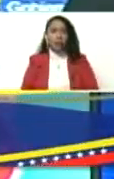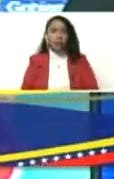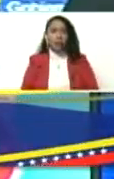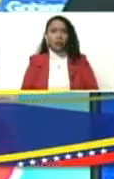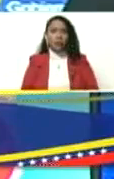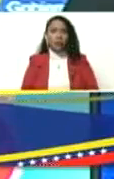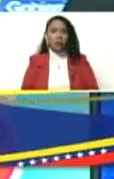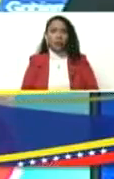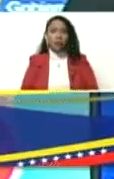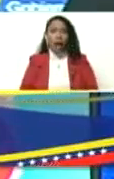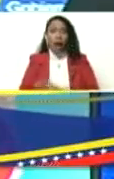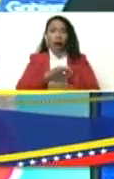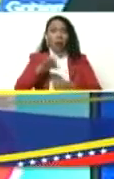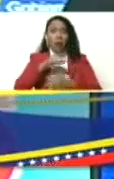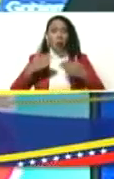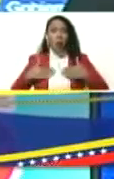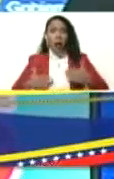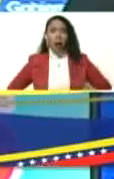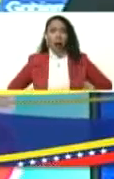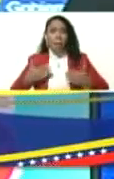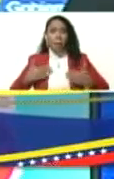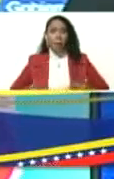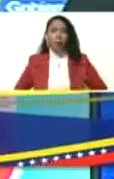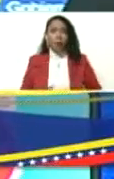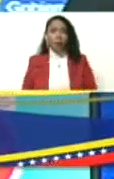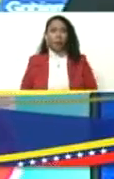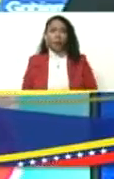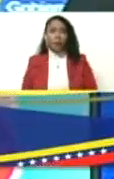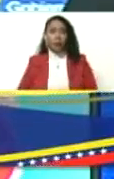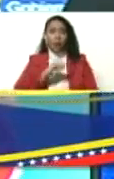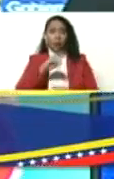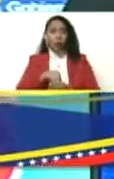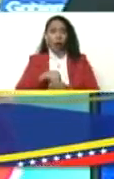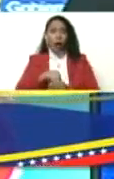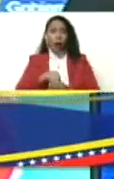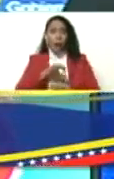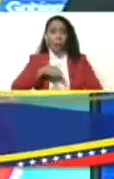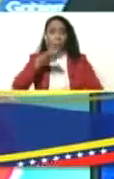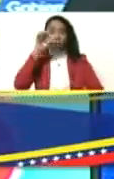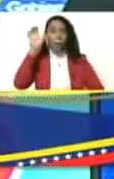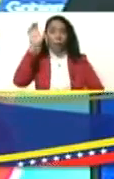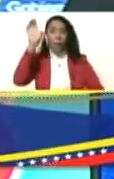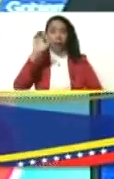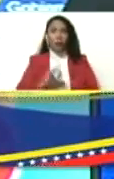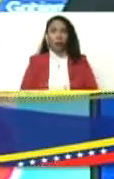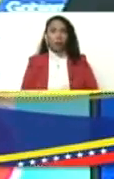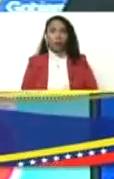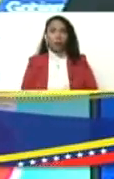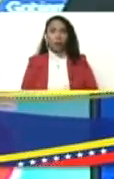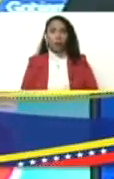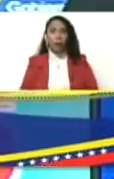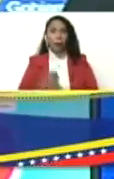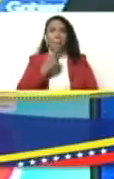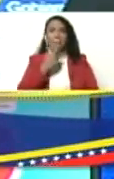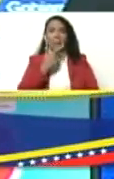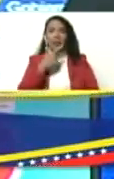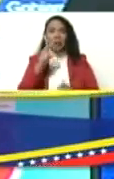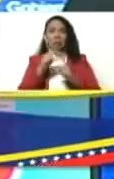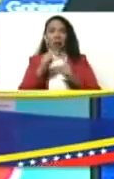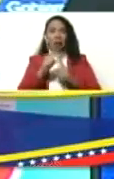dentro del espíritu de cuerpo, dentro del espíritu patriótico. Bonitas palabras nos